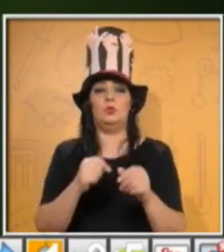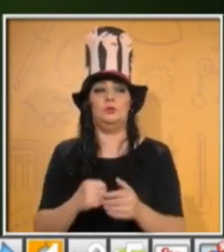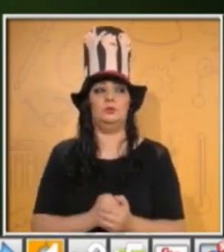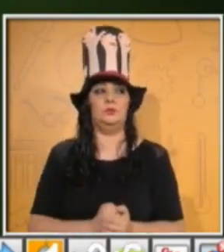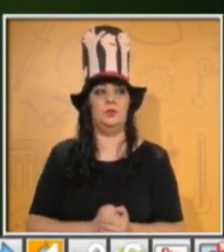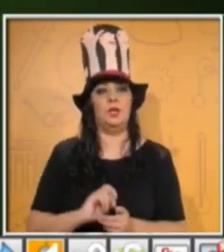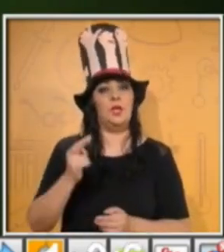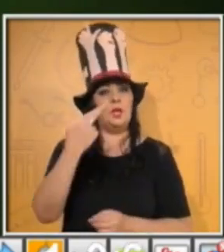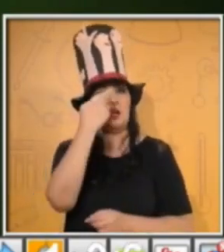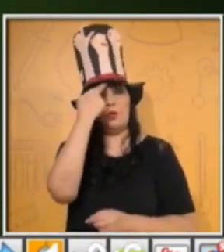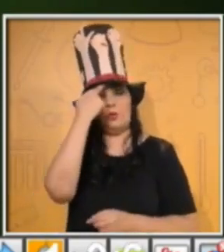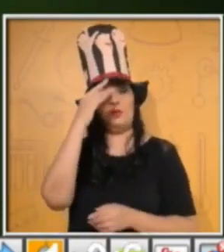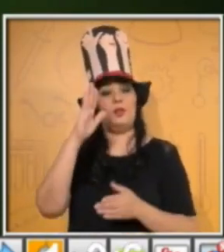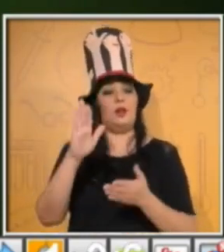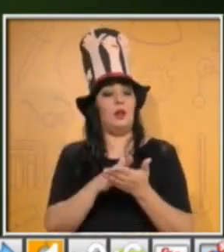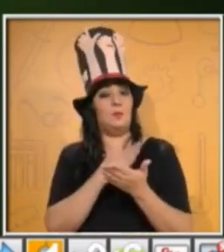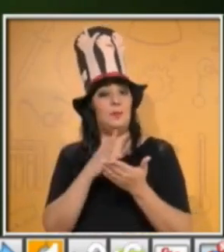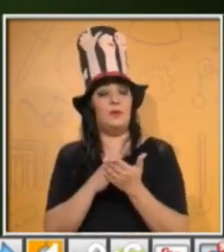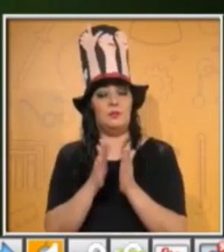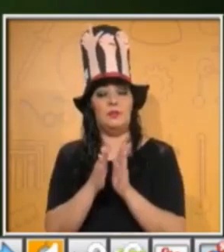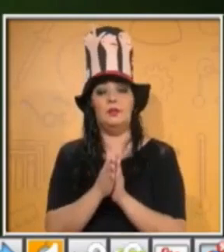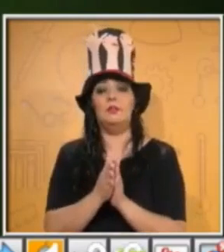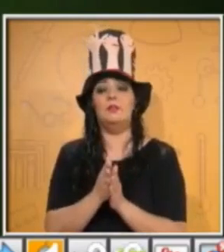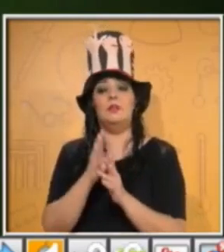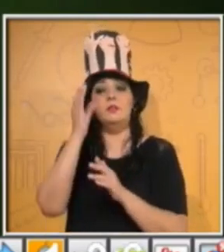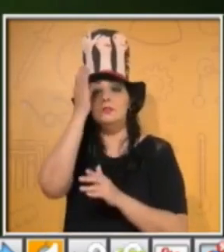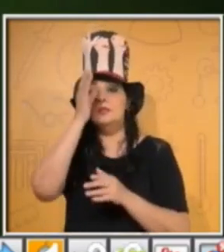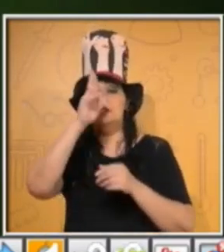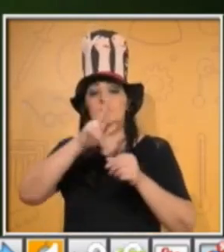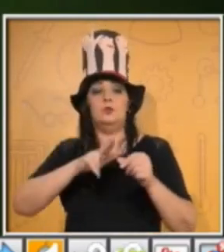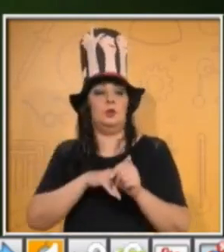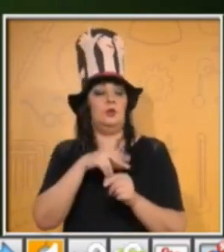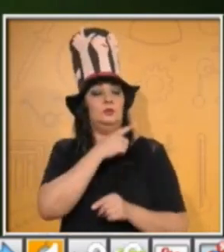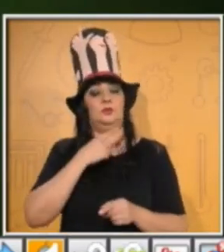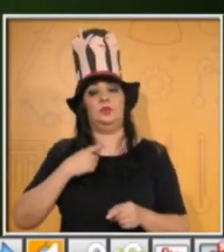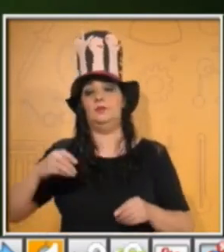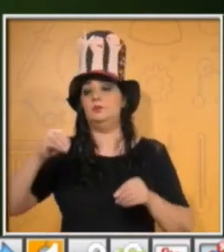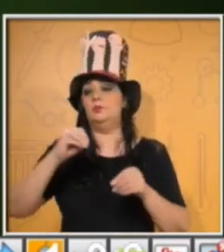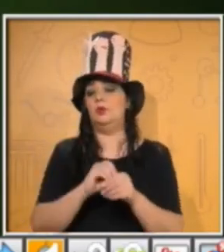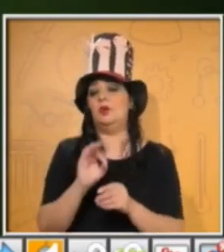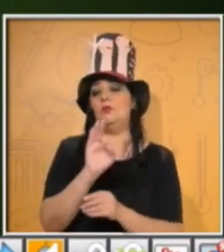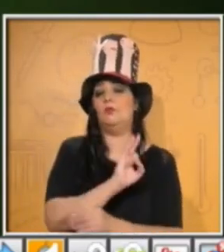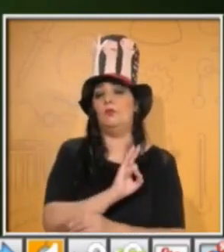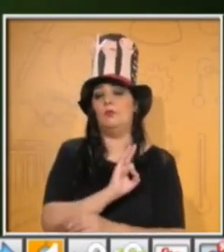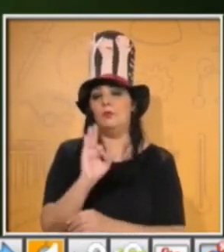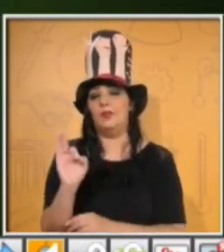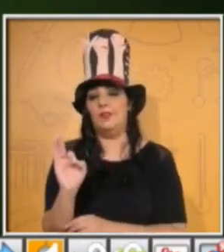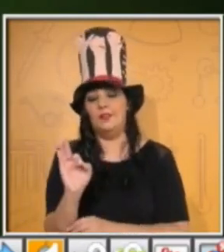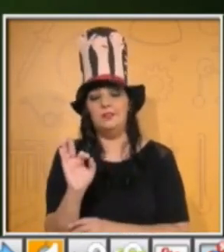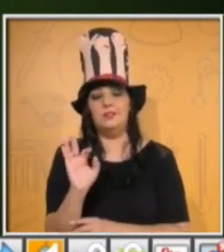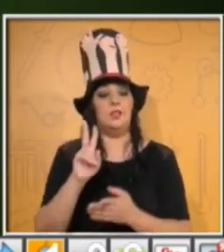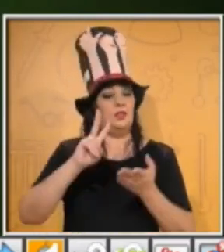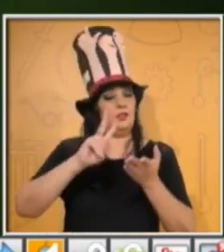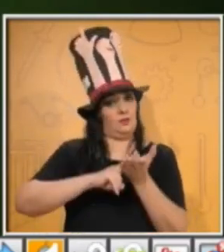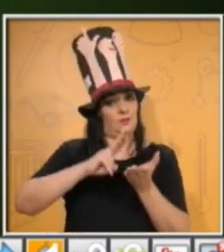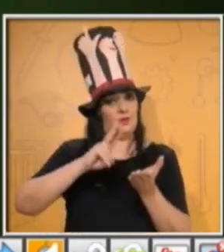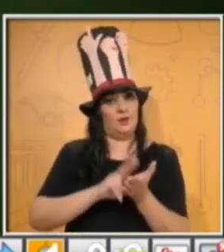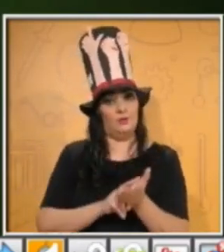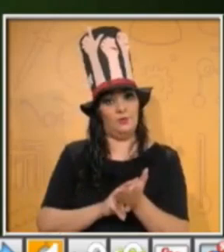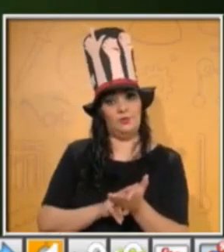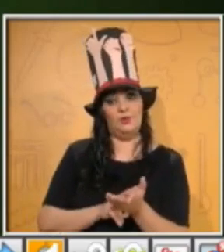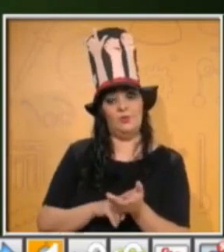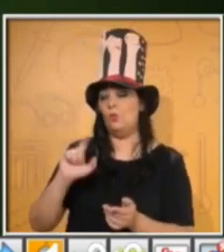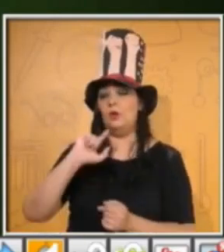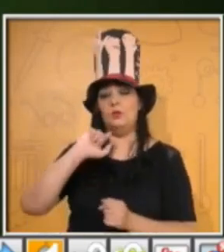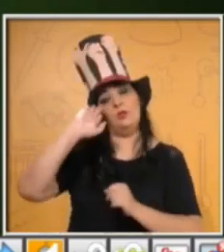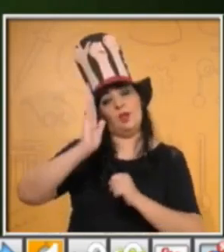Recuerda que en tu libreta de ciencias naturales registrar la fecha y el valor, que es empatía. Y asimismo, ya cuando